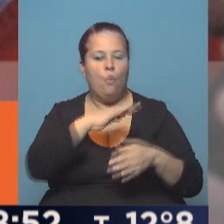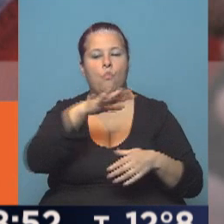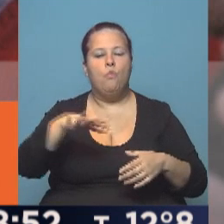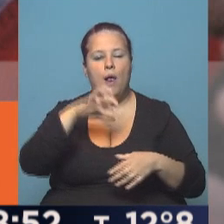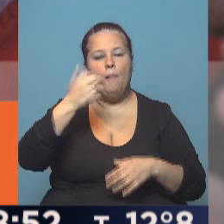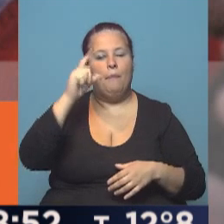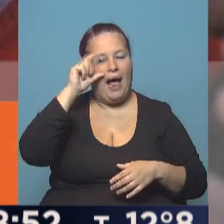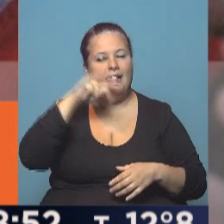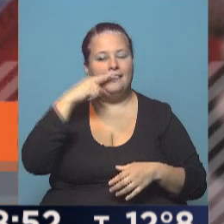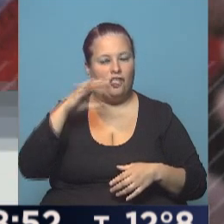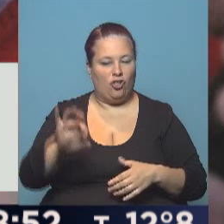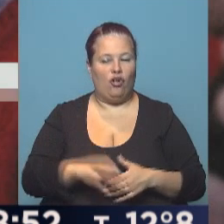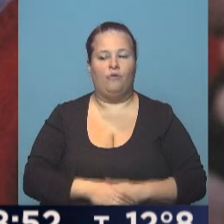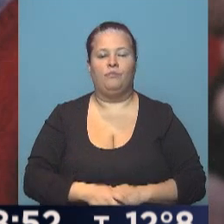el pueblo palestino